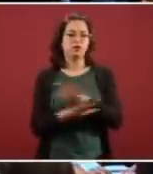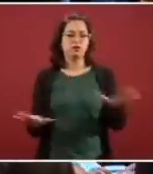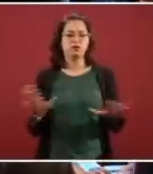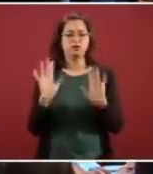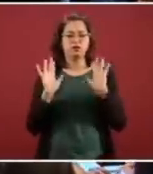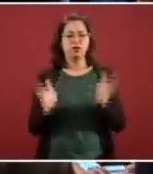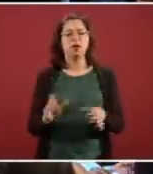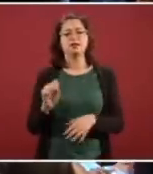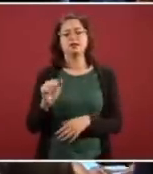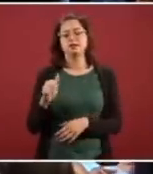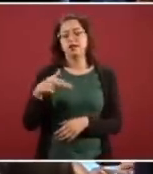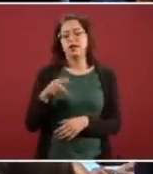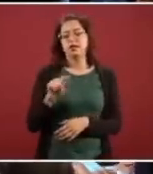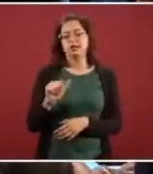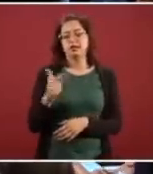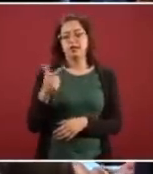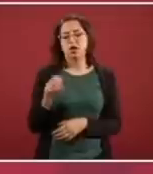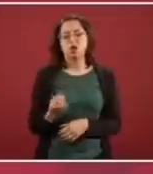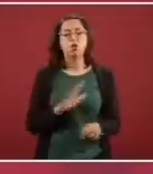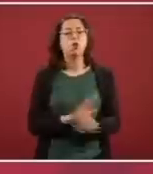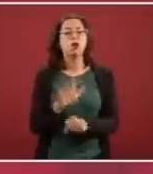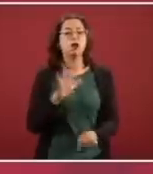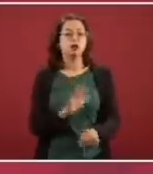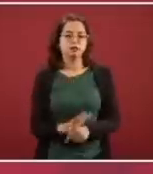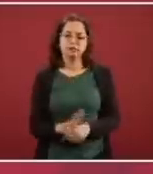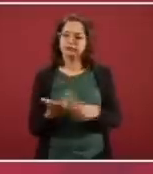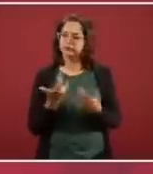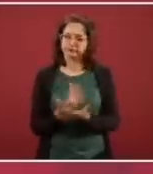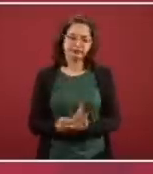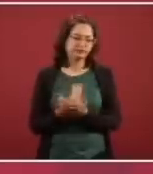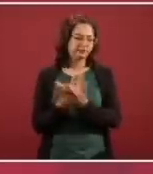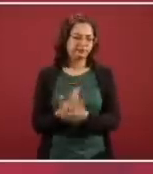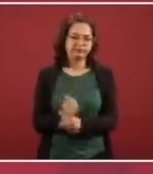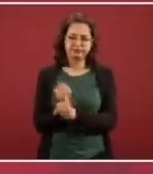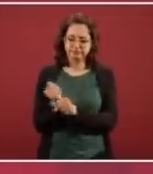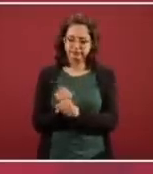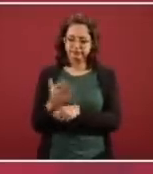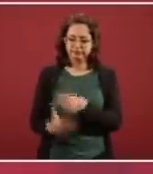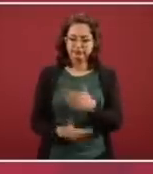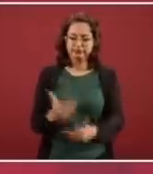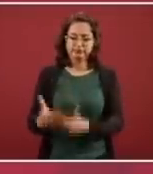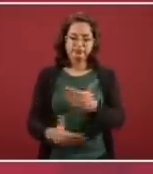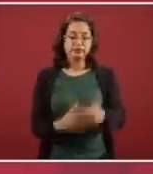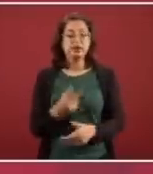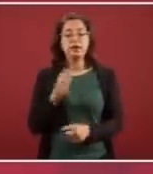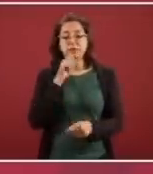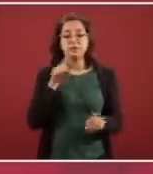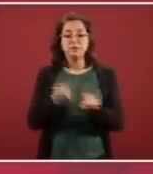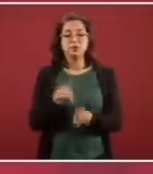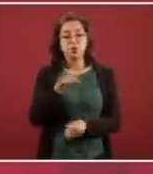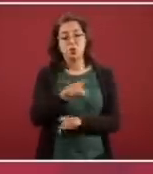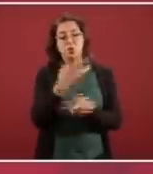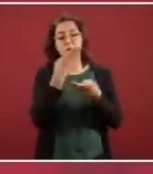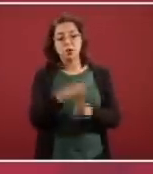Santiago, es que está en espera de que los bancos